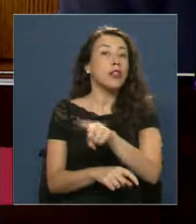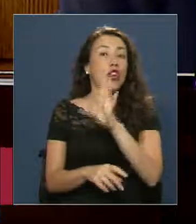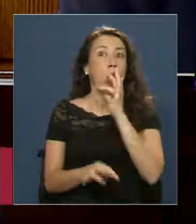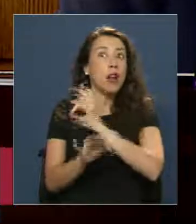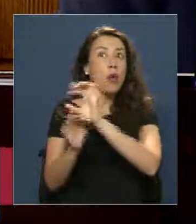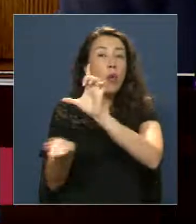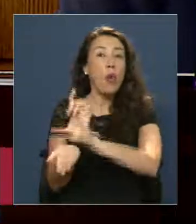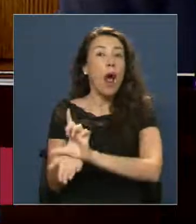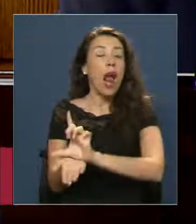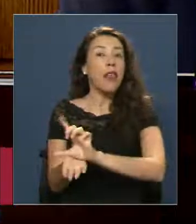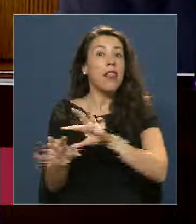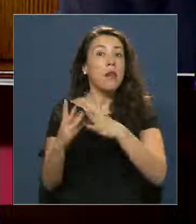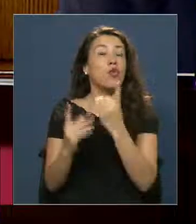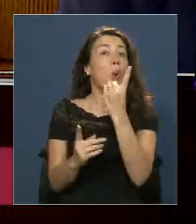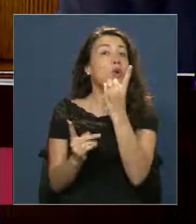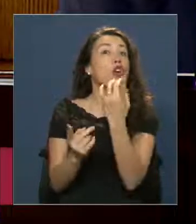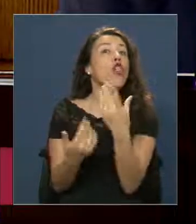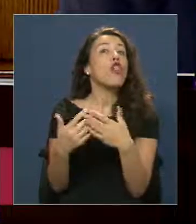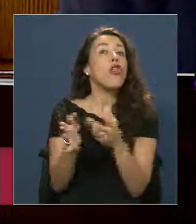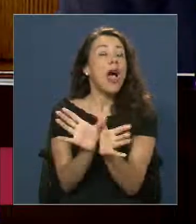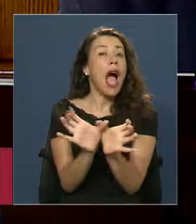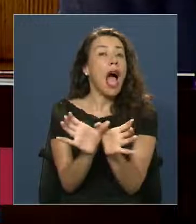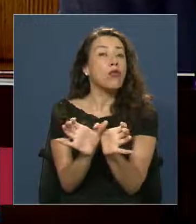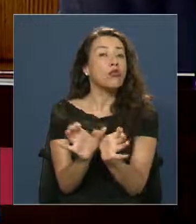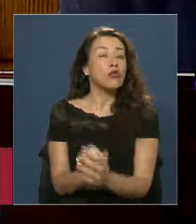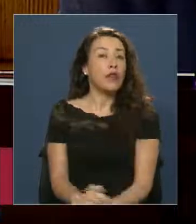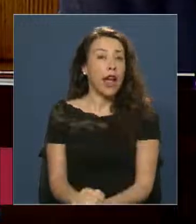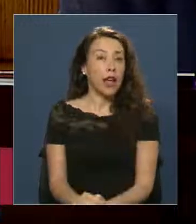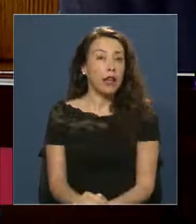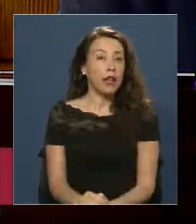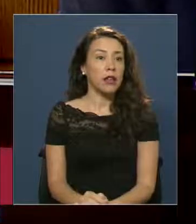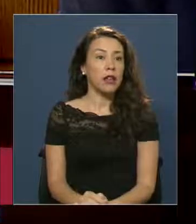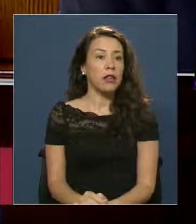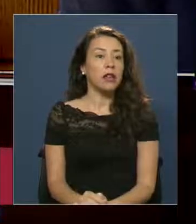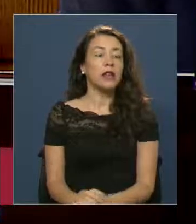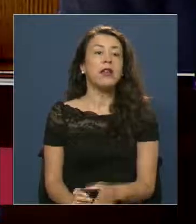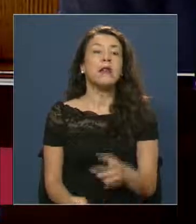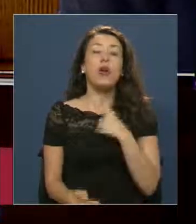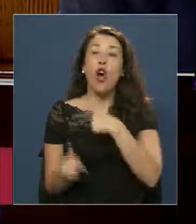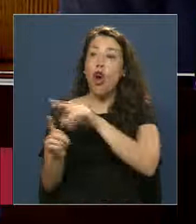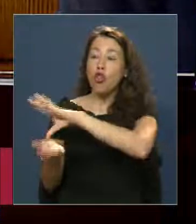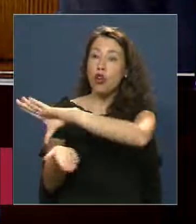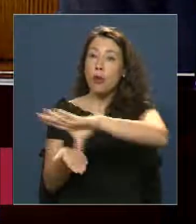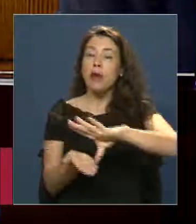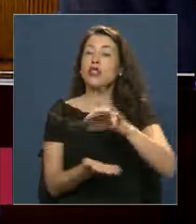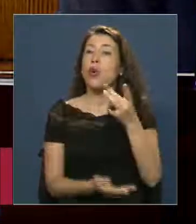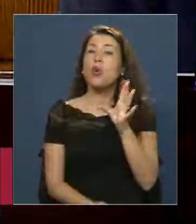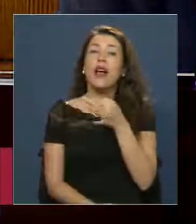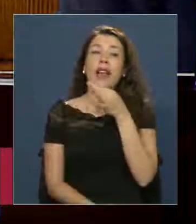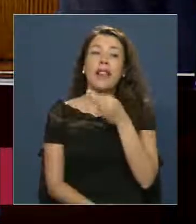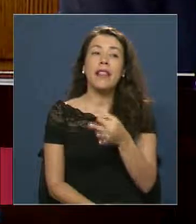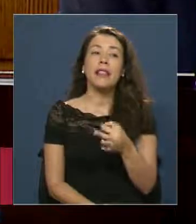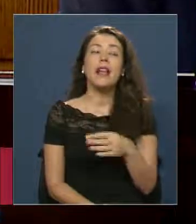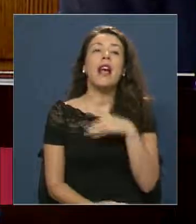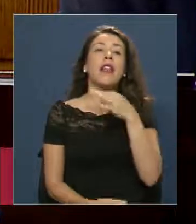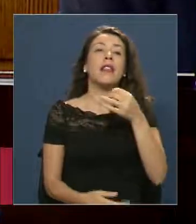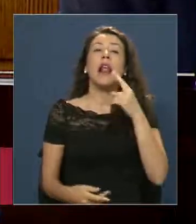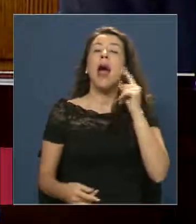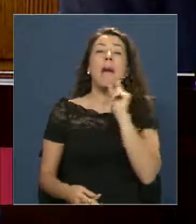del mundo, salvo en Austria, que también dice la justificación. Todos los otros países lo único que hacen es la